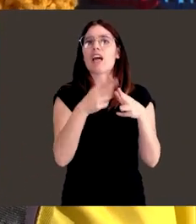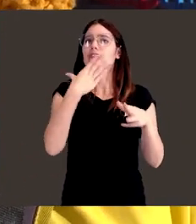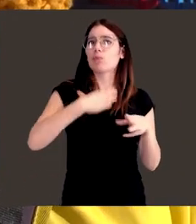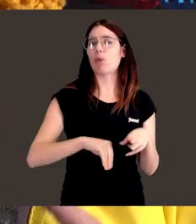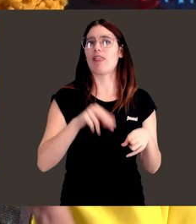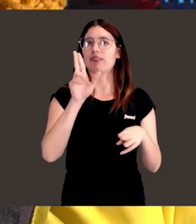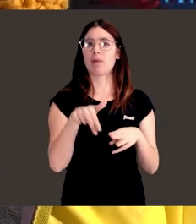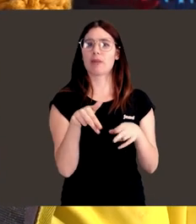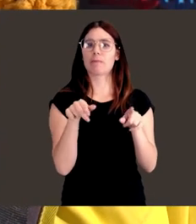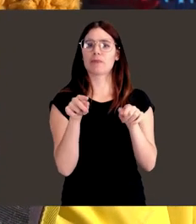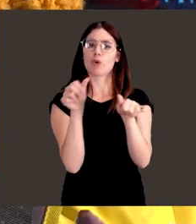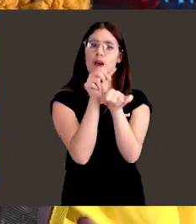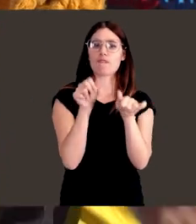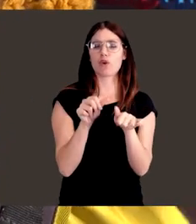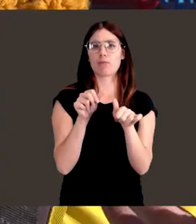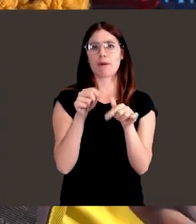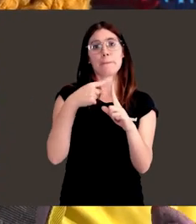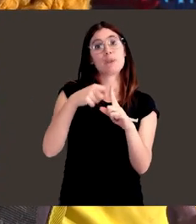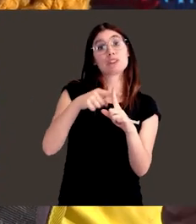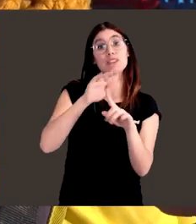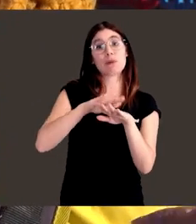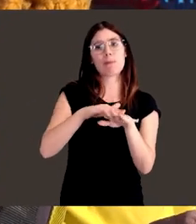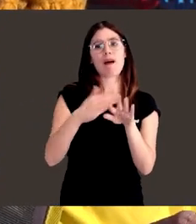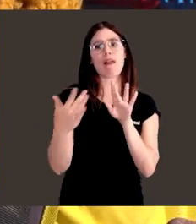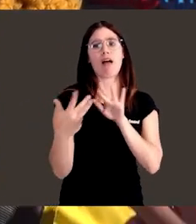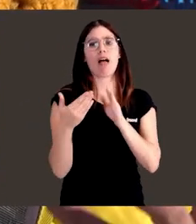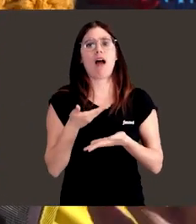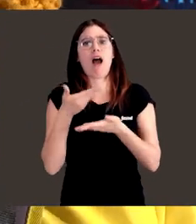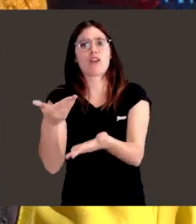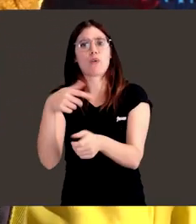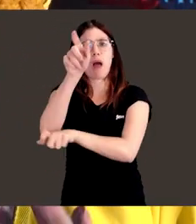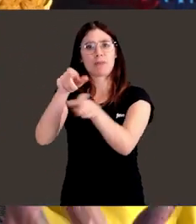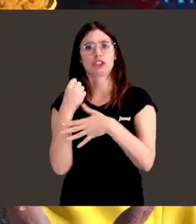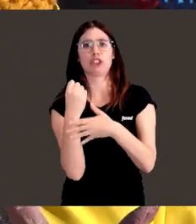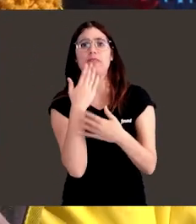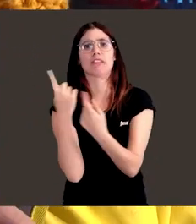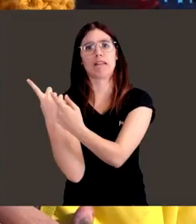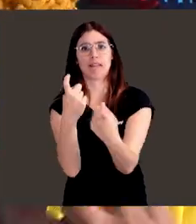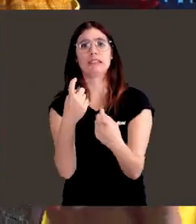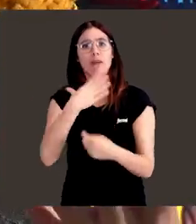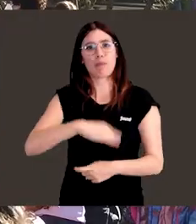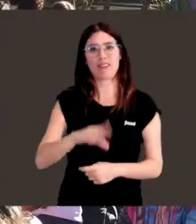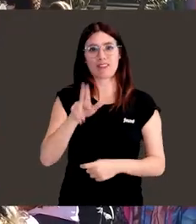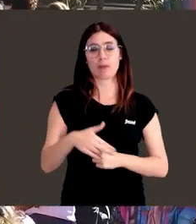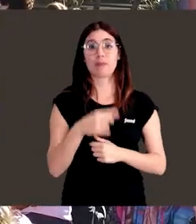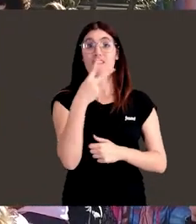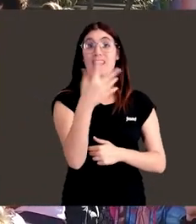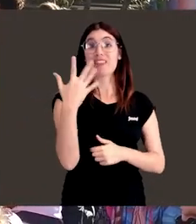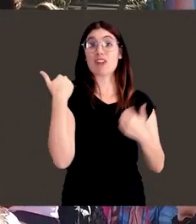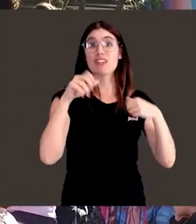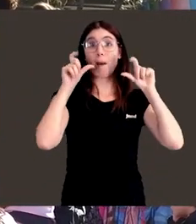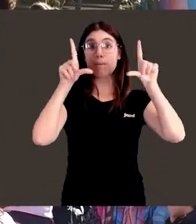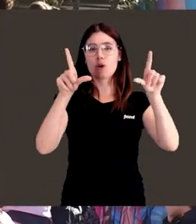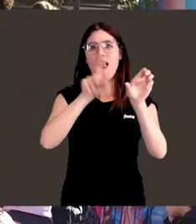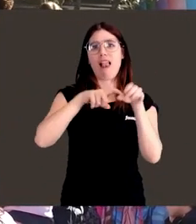redes sociales pueden ser como una manera en la que puede recibir la gente ayuda en momentos de necesidad. Con este